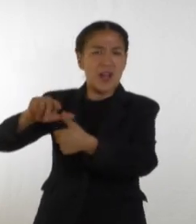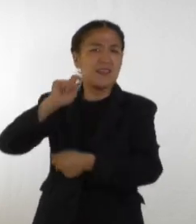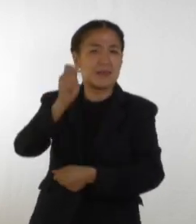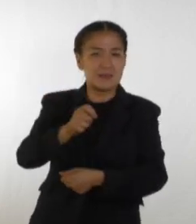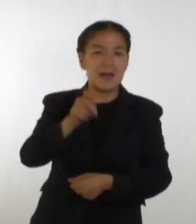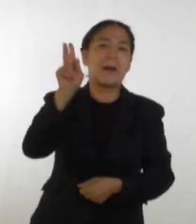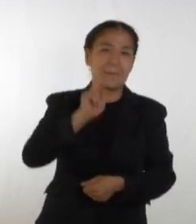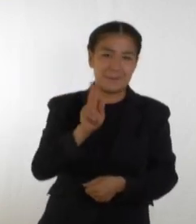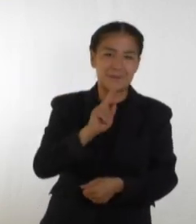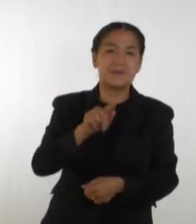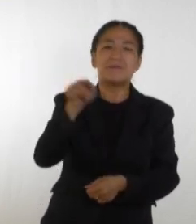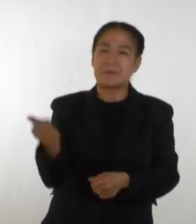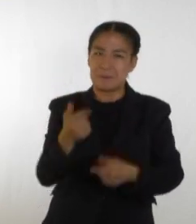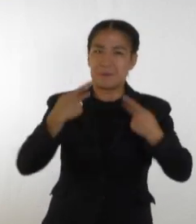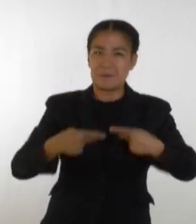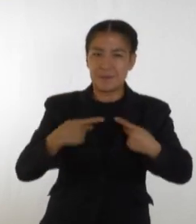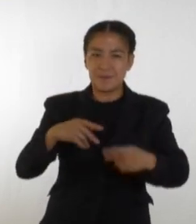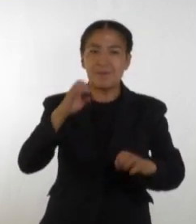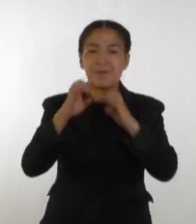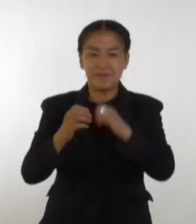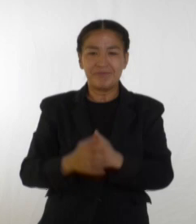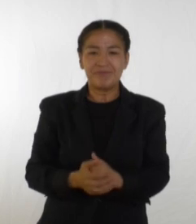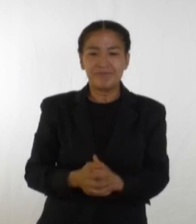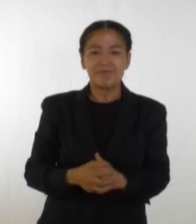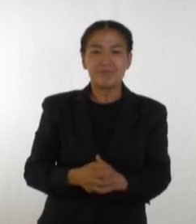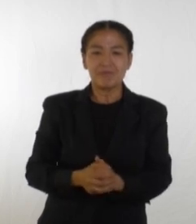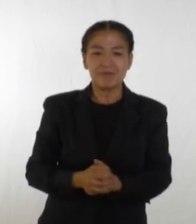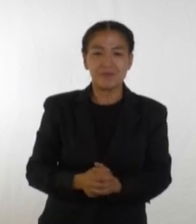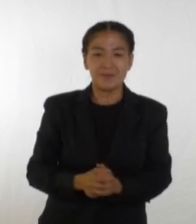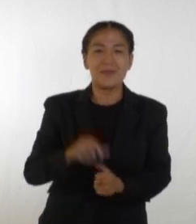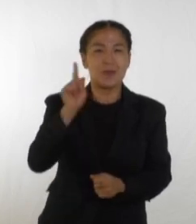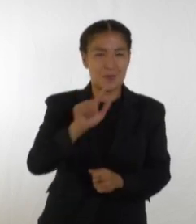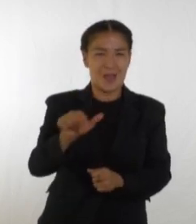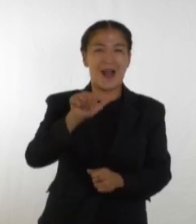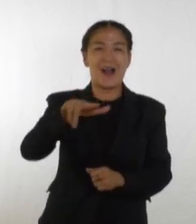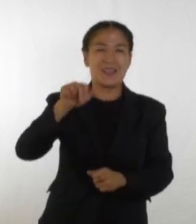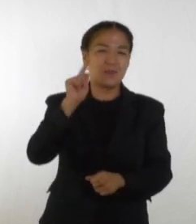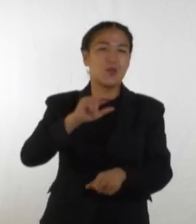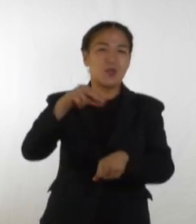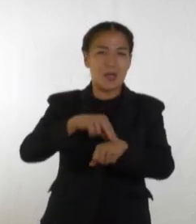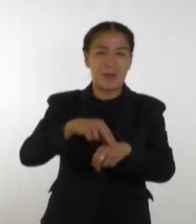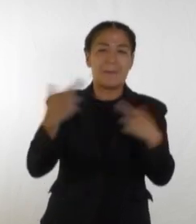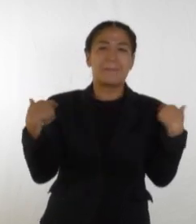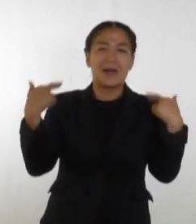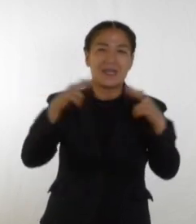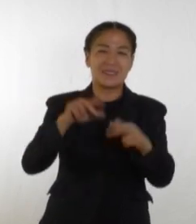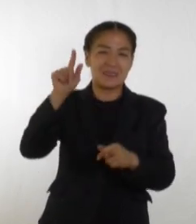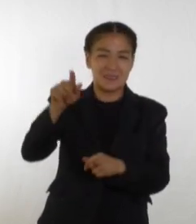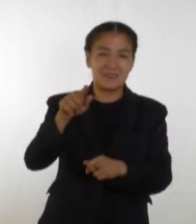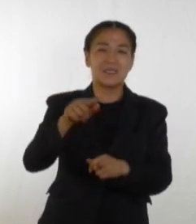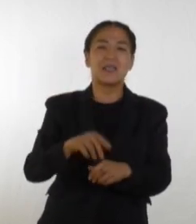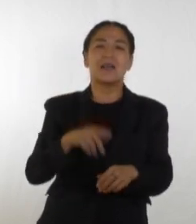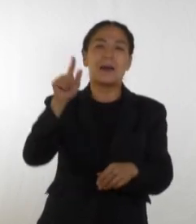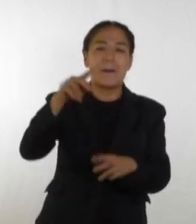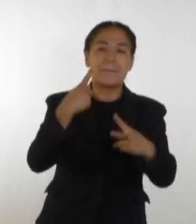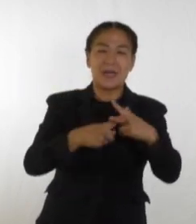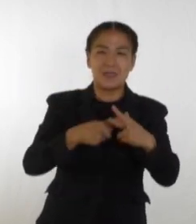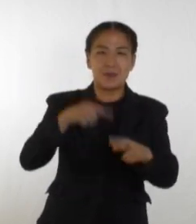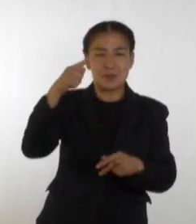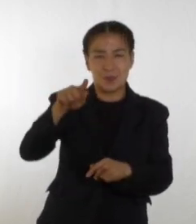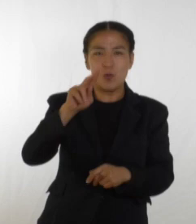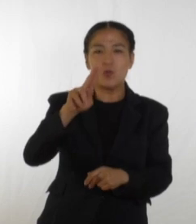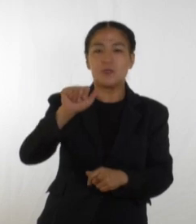huracanes? Vamos a preguntarle a nuestro siguiente invitado. Continuamos con la doctora Ana Mena Guardiola, quien es profesora de matemáticas en el